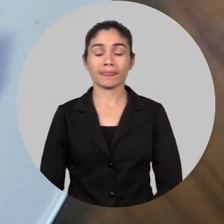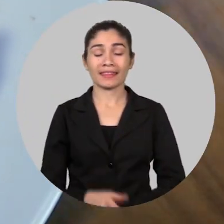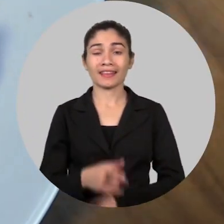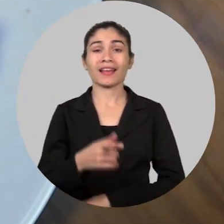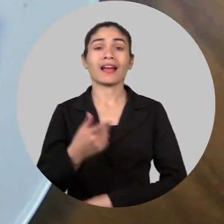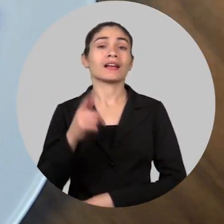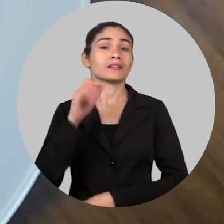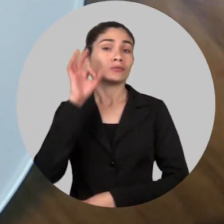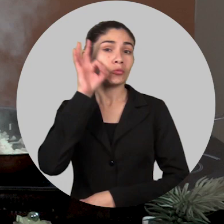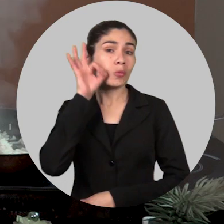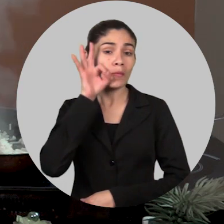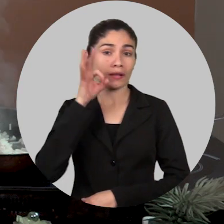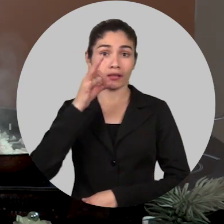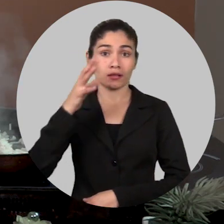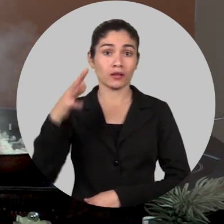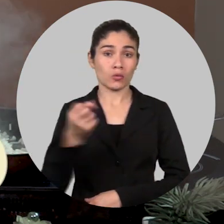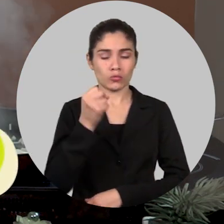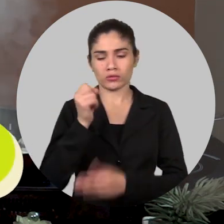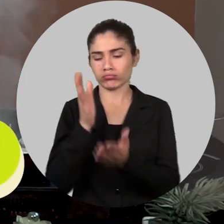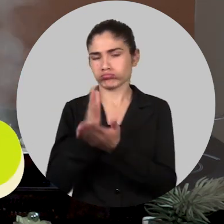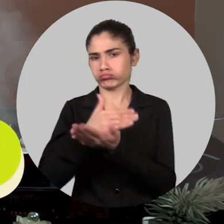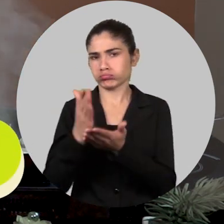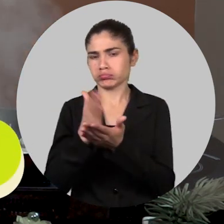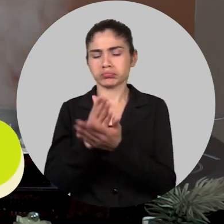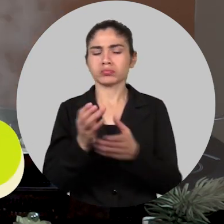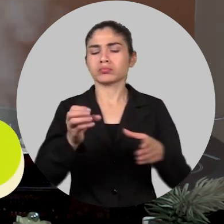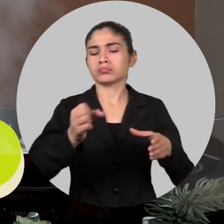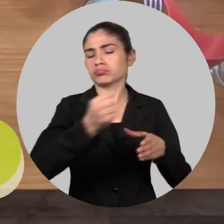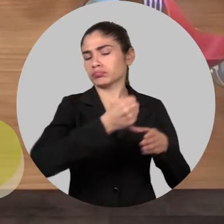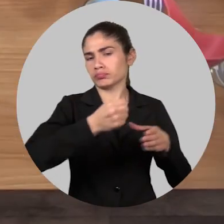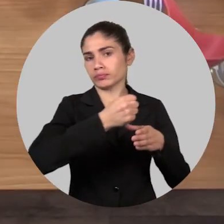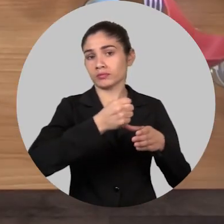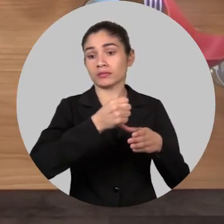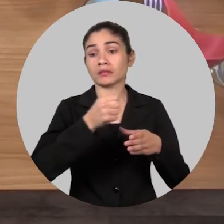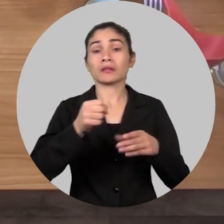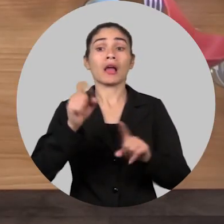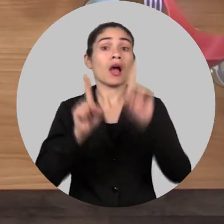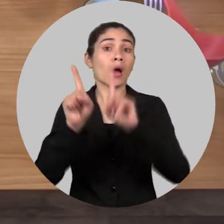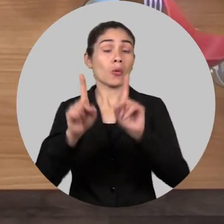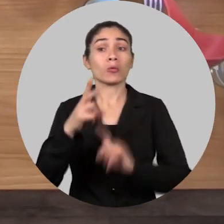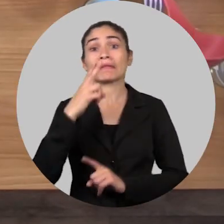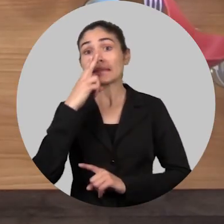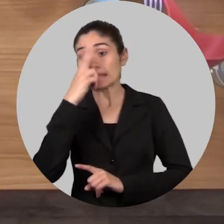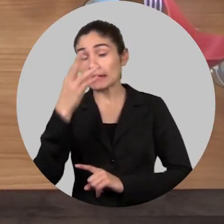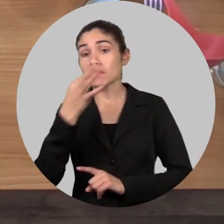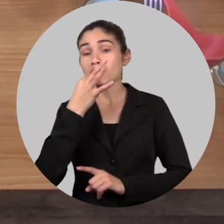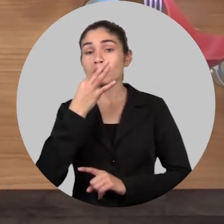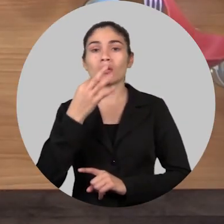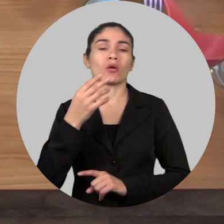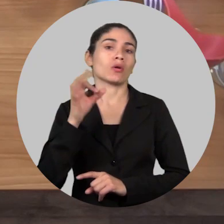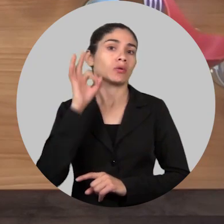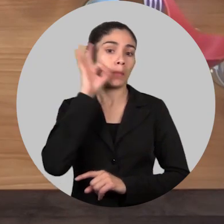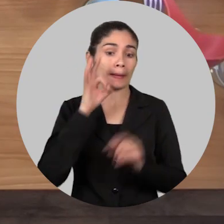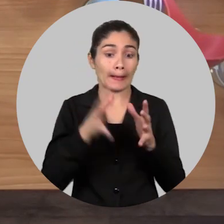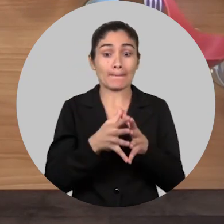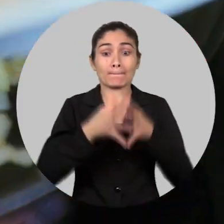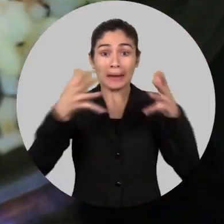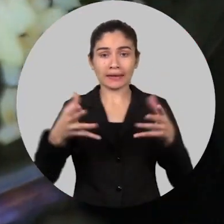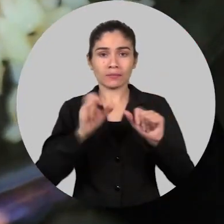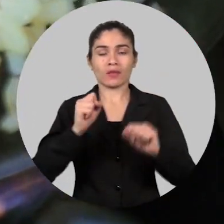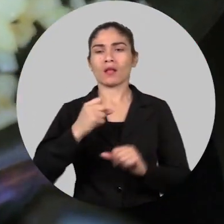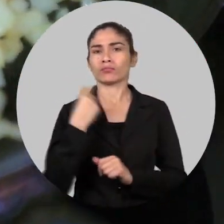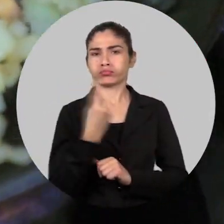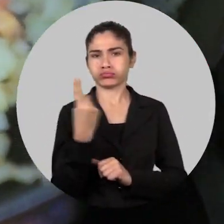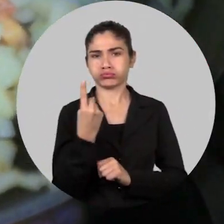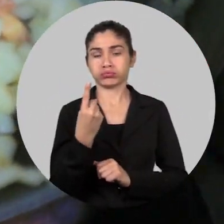Nosotros vamos a usar tomate cortado, tomate natural cortado en cubos. Si queremos que el tomate, señoras,